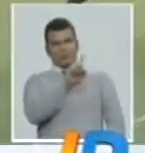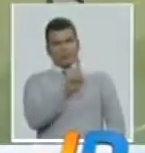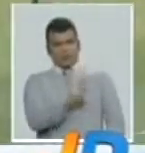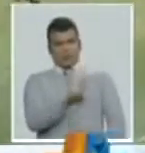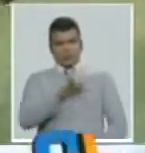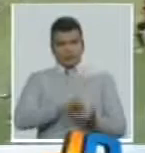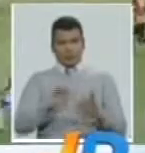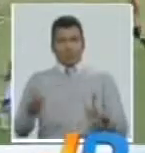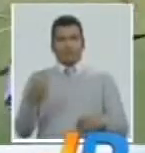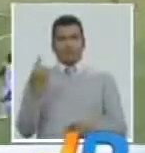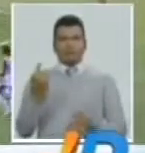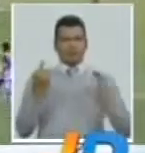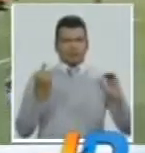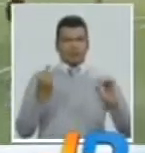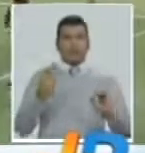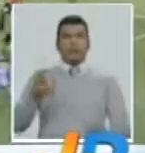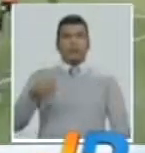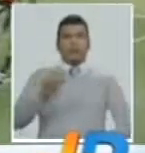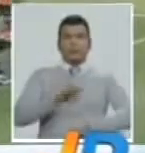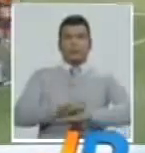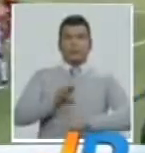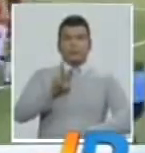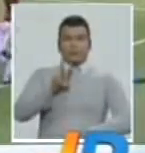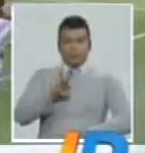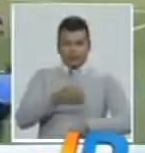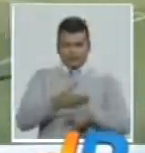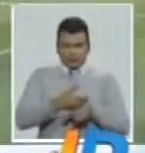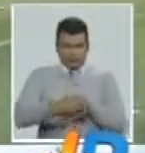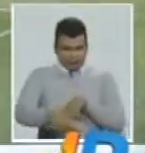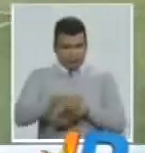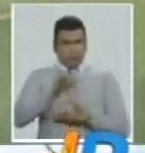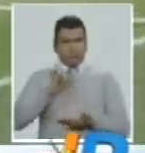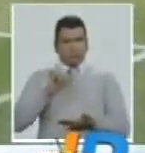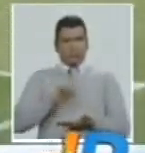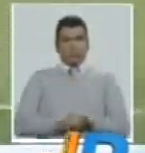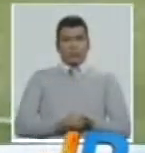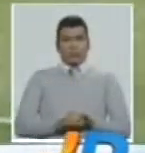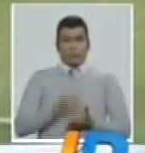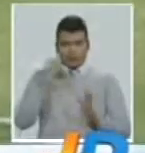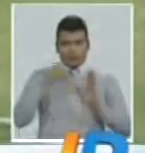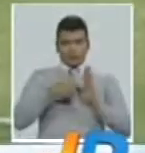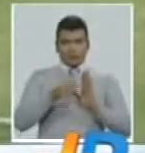Pijaos. Y a los 7 minutos del segundo tiempo, Marco Pérez manda el balón al centro del área,